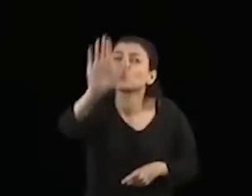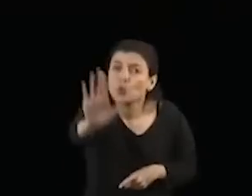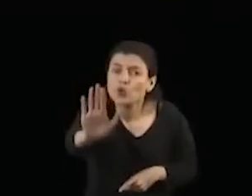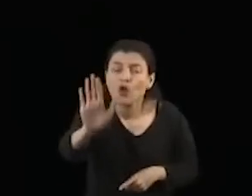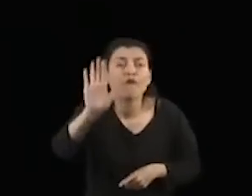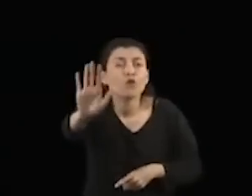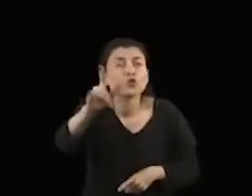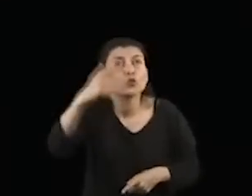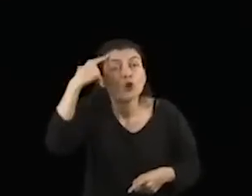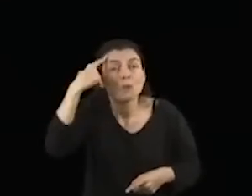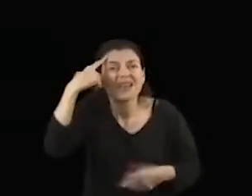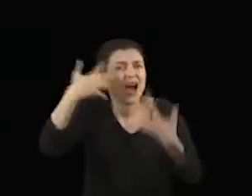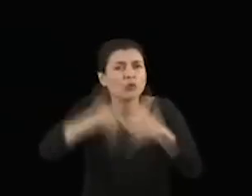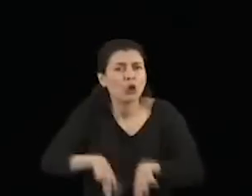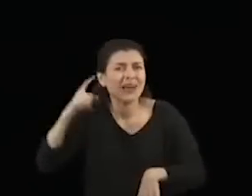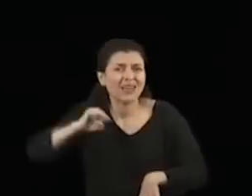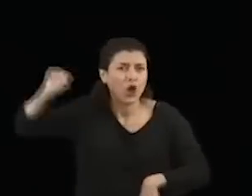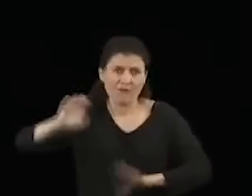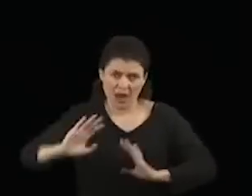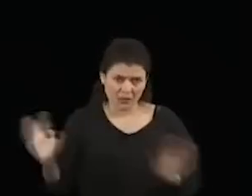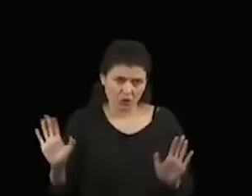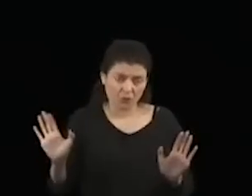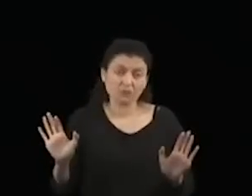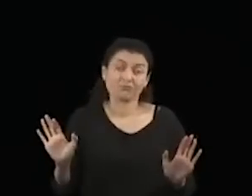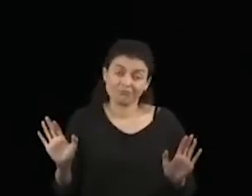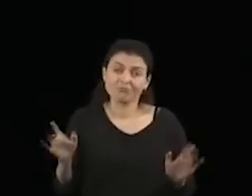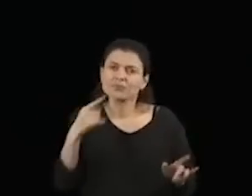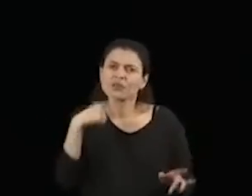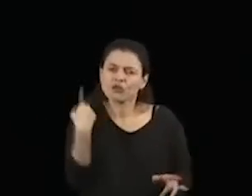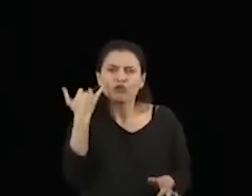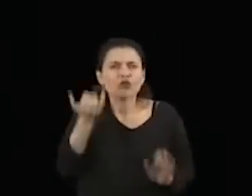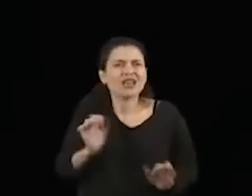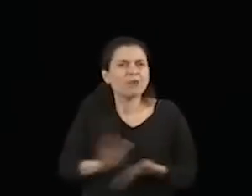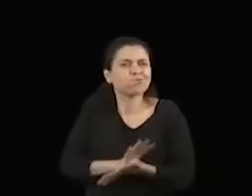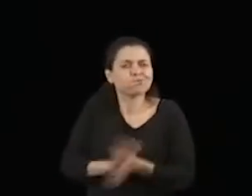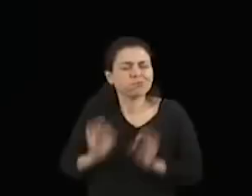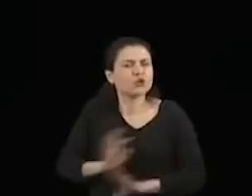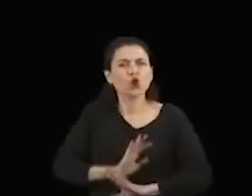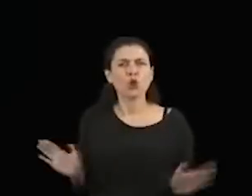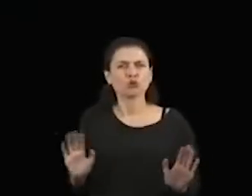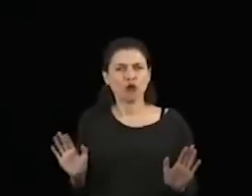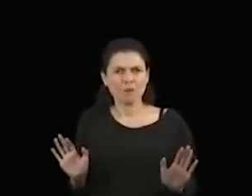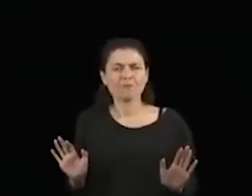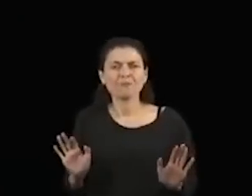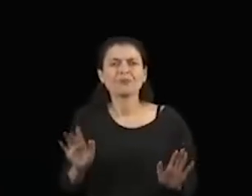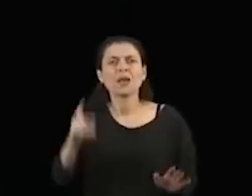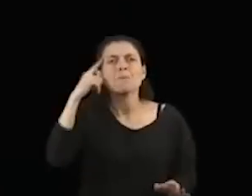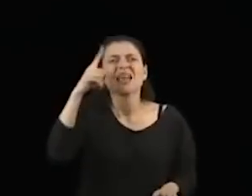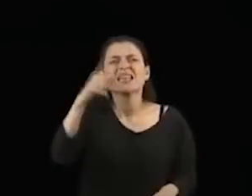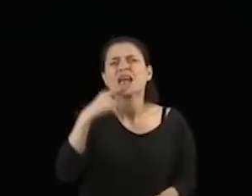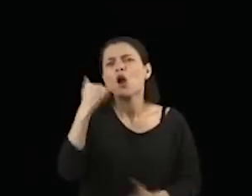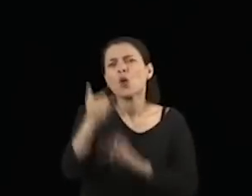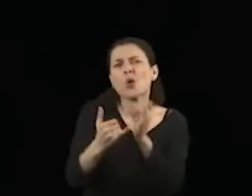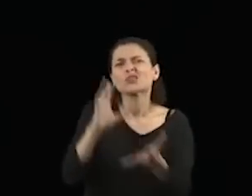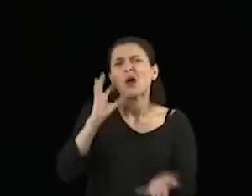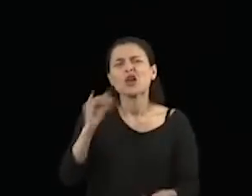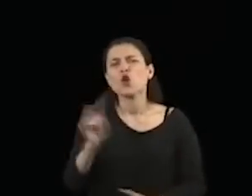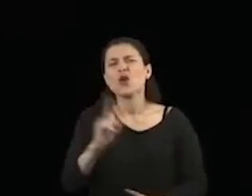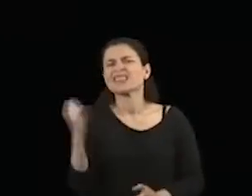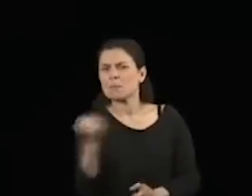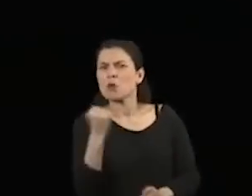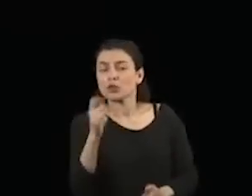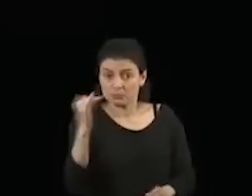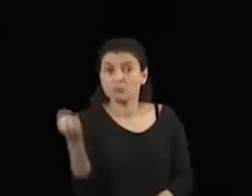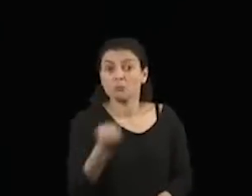inflacionarios. Y esto no es un punto menor, porque hoy tenemos una base monetaria de 15 billones,